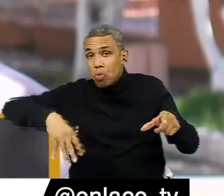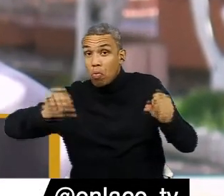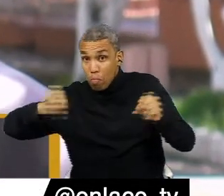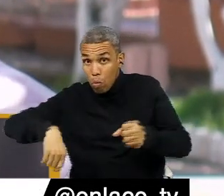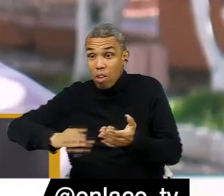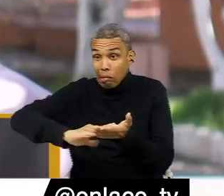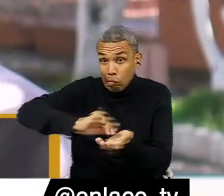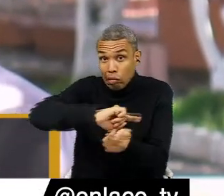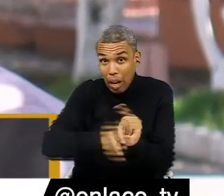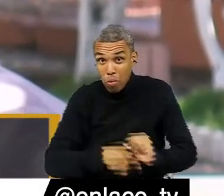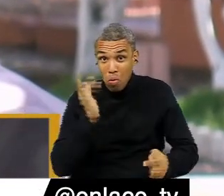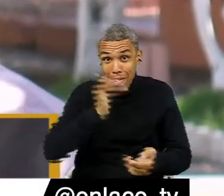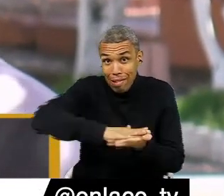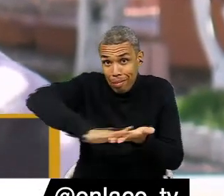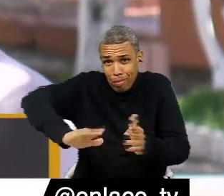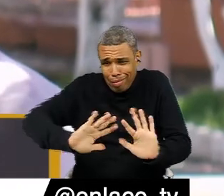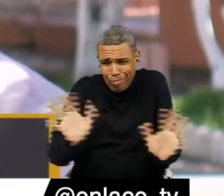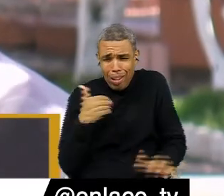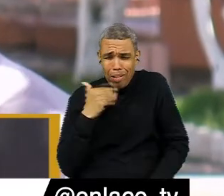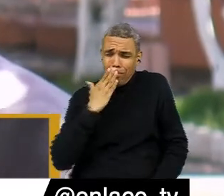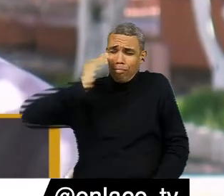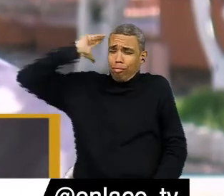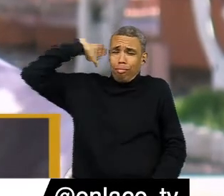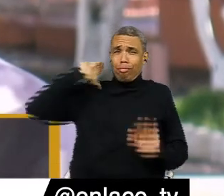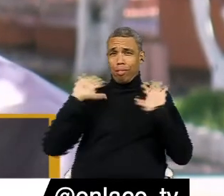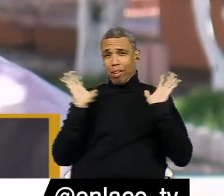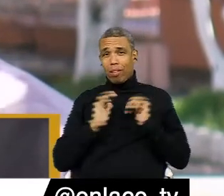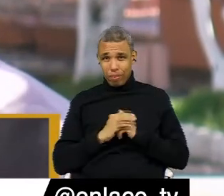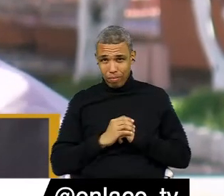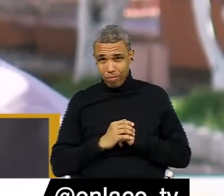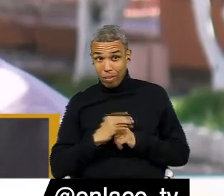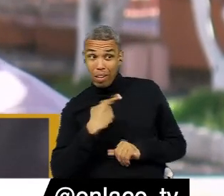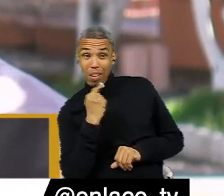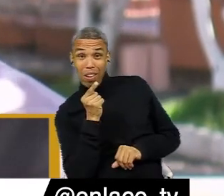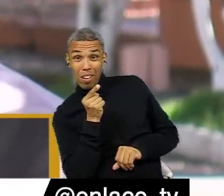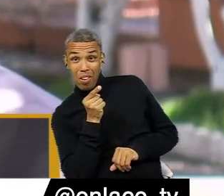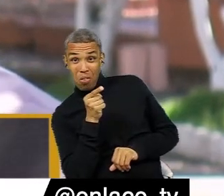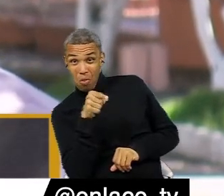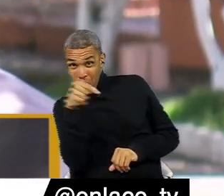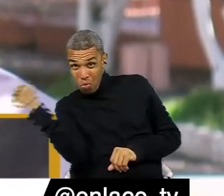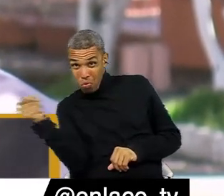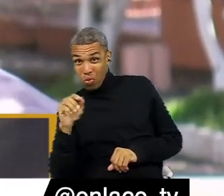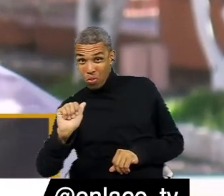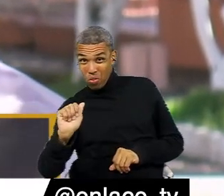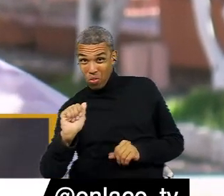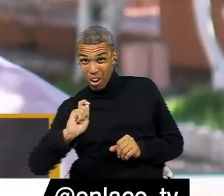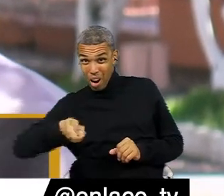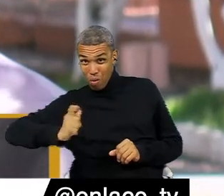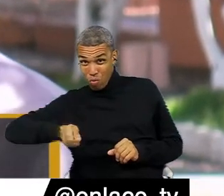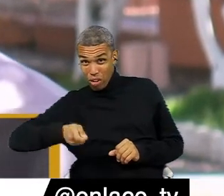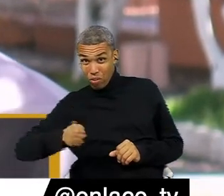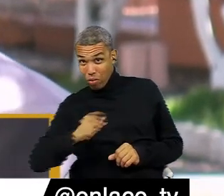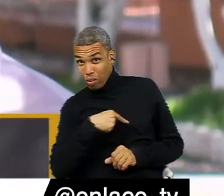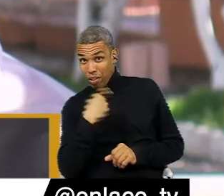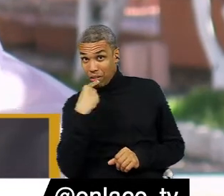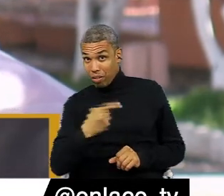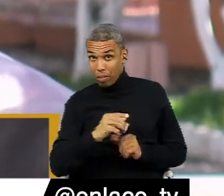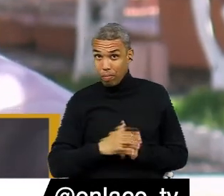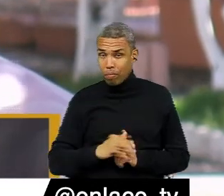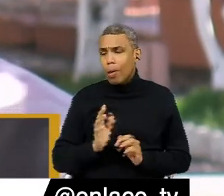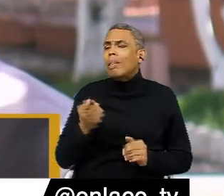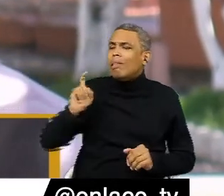como pretensión secundaria en la misma acción popular, que seguramente el doctor Leonardo ya leyó en toda su totalidad, se busca que se haga la investigación de si